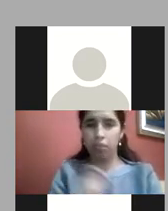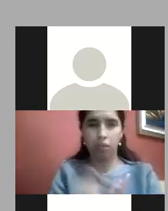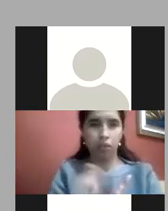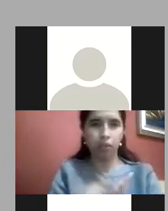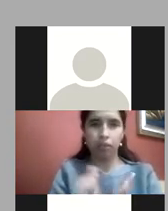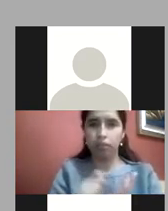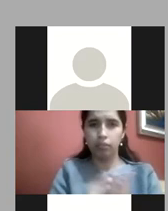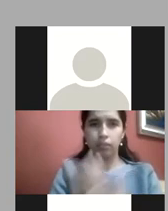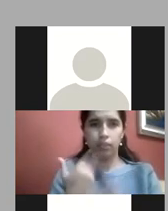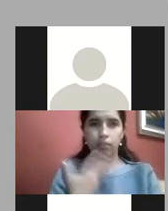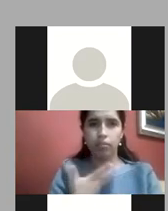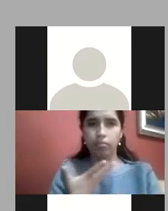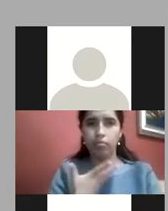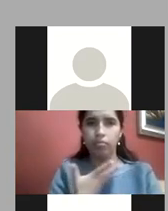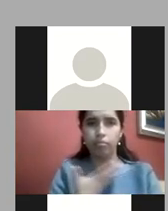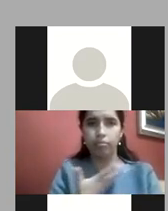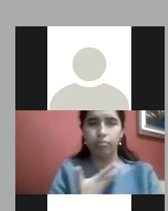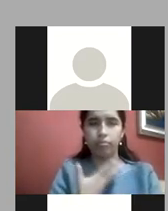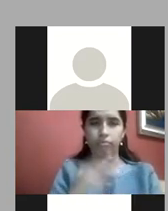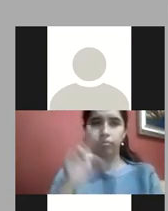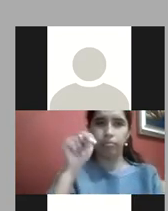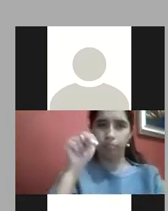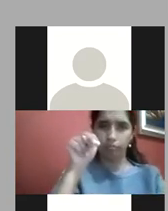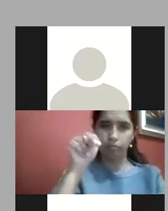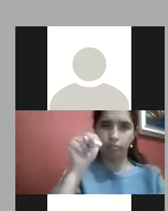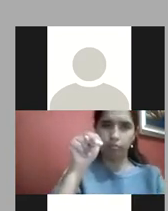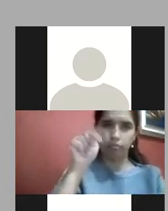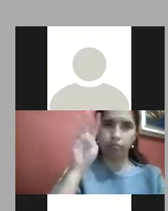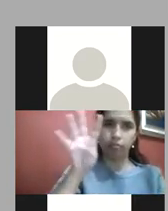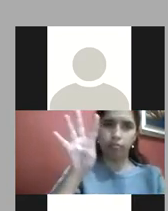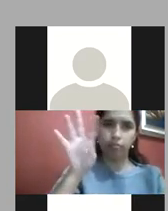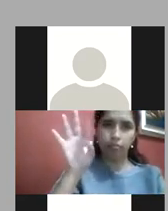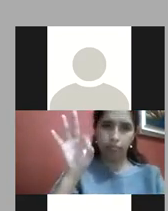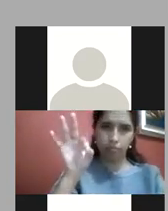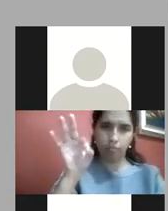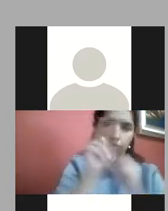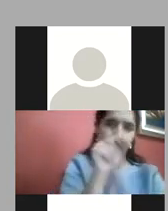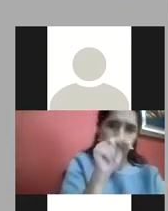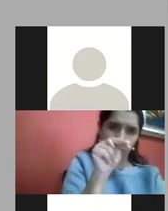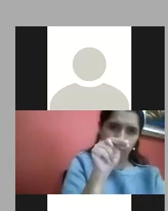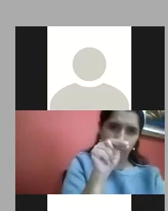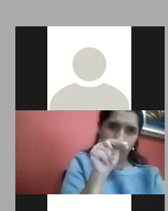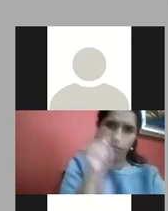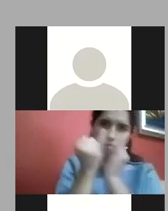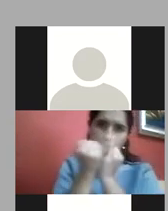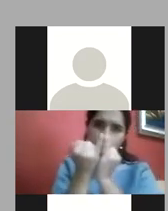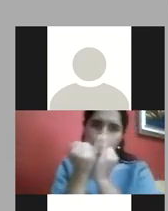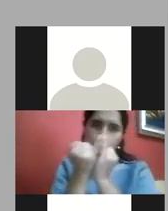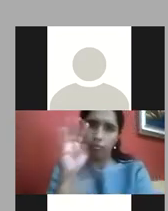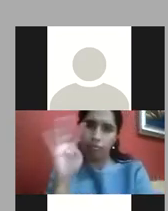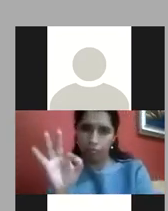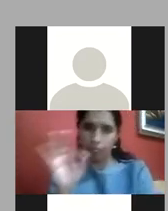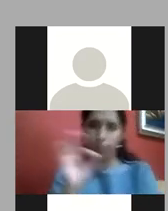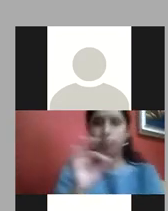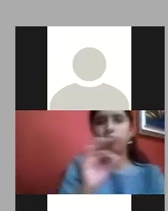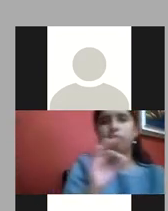Teníamos que n era 49, ¿verdad? Ok. que nuestra desviación estándar era 5